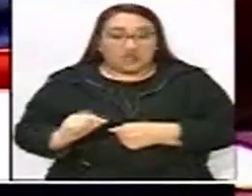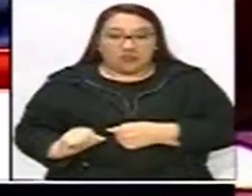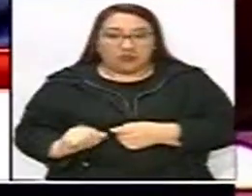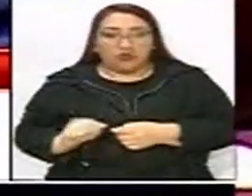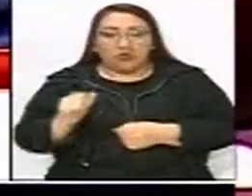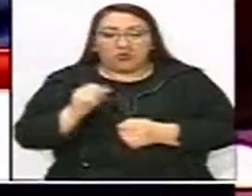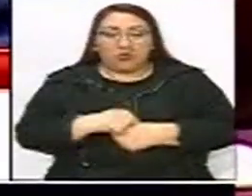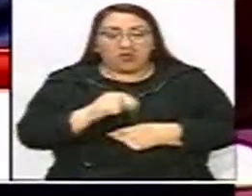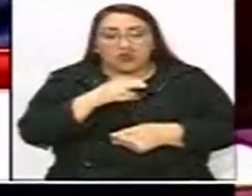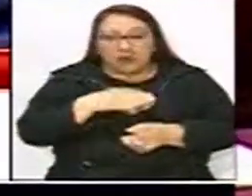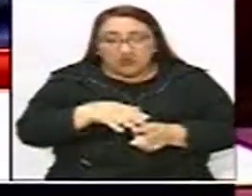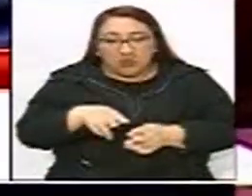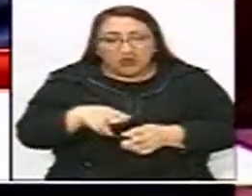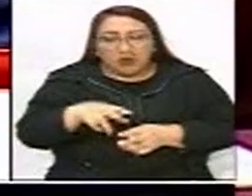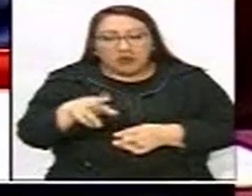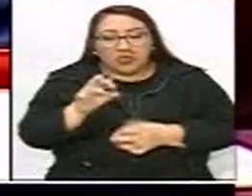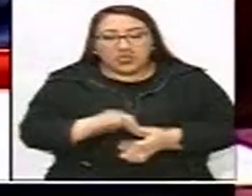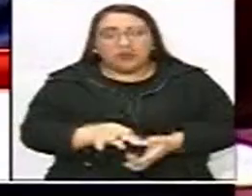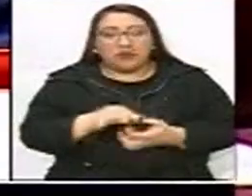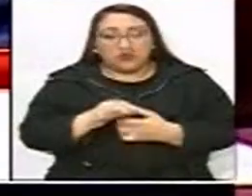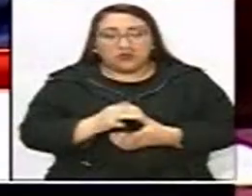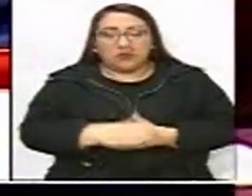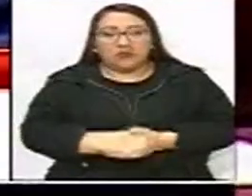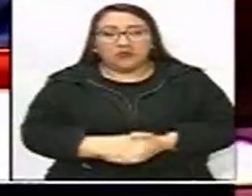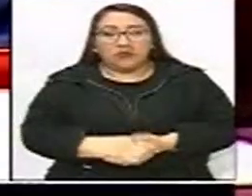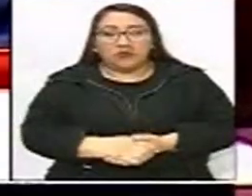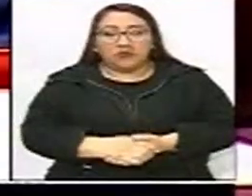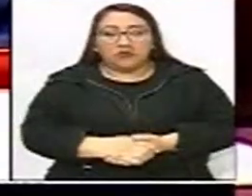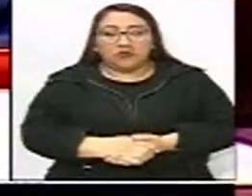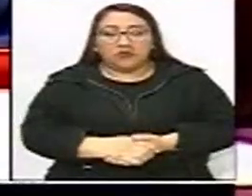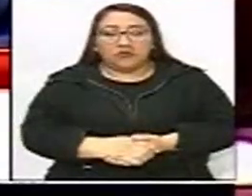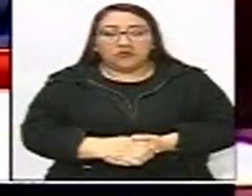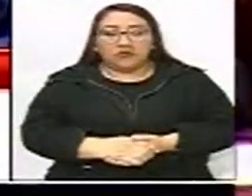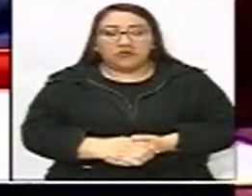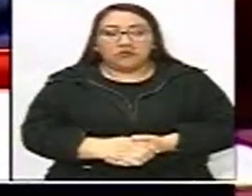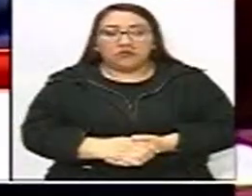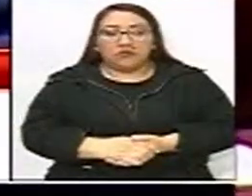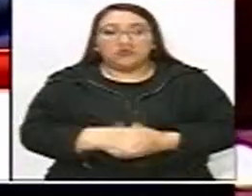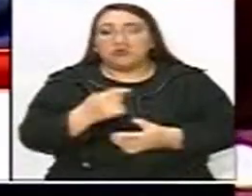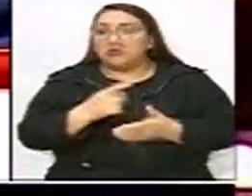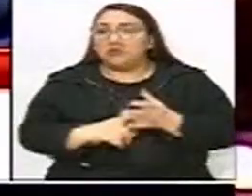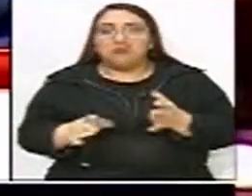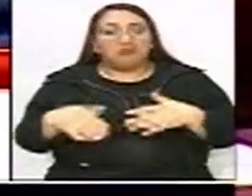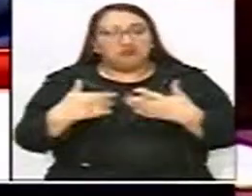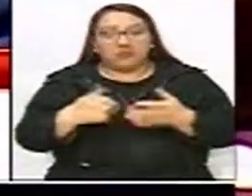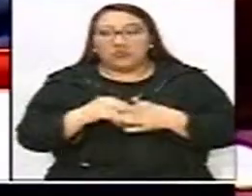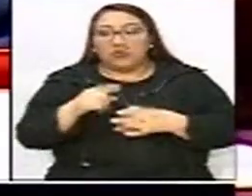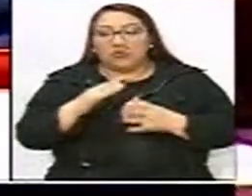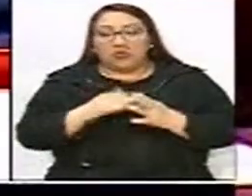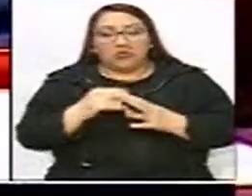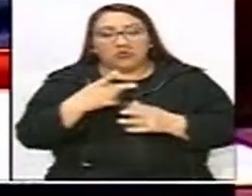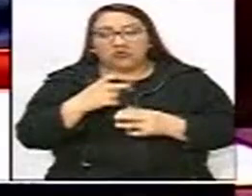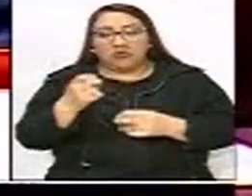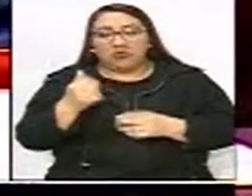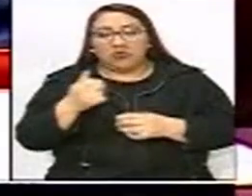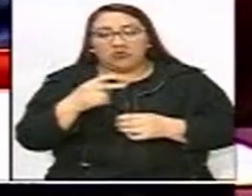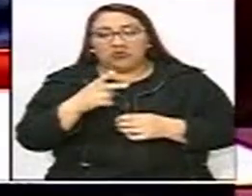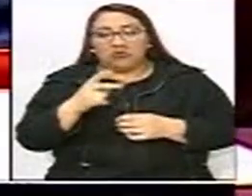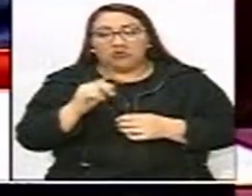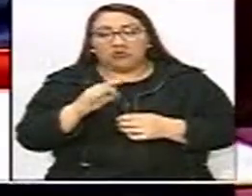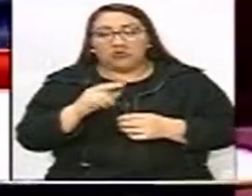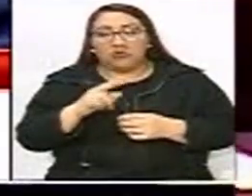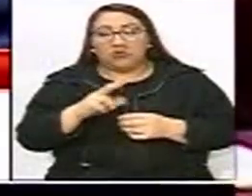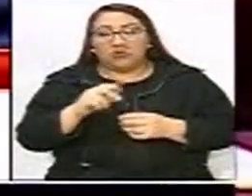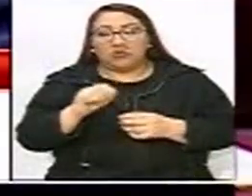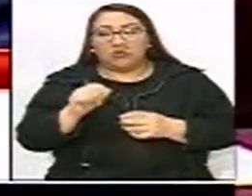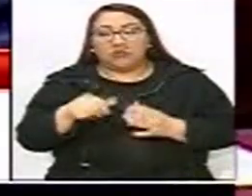en una vía exclusiva. Eso significaba el movimiento de aproximadamente 1.200.000 a